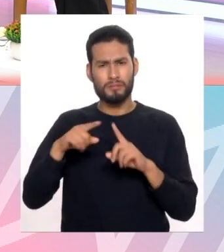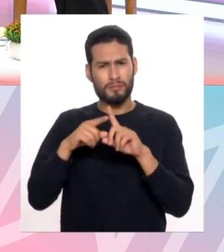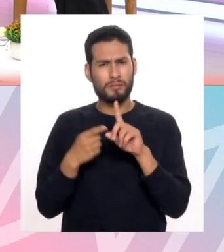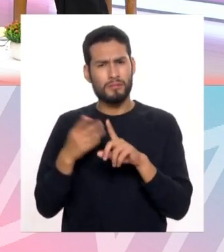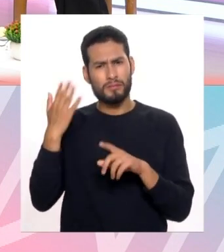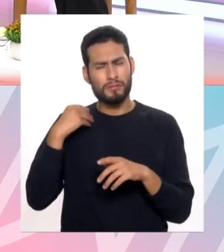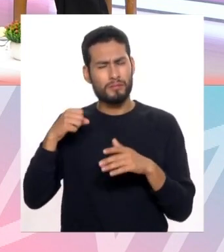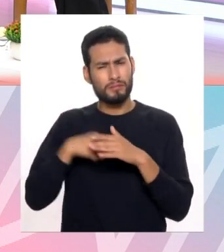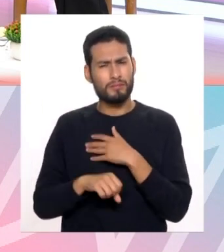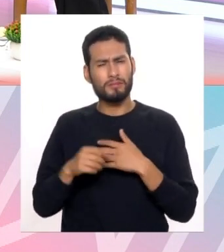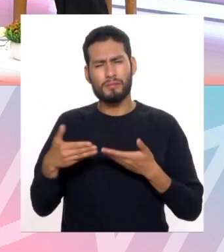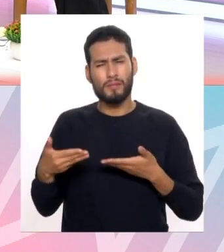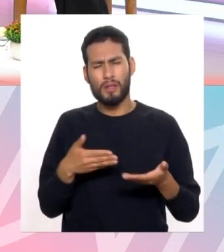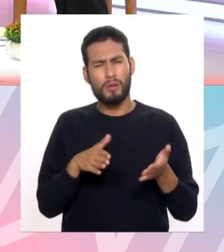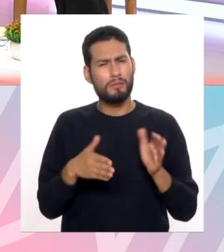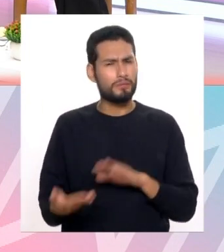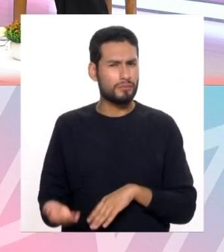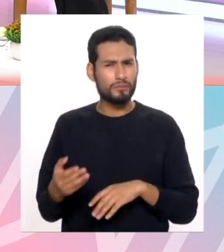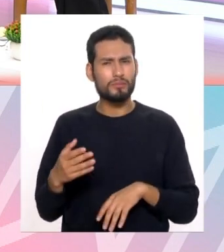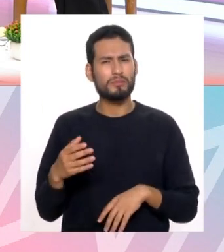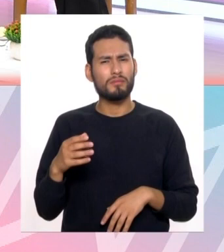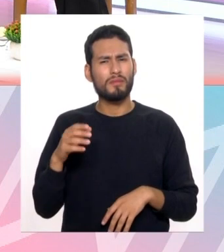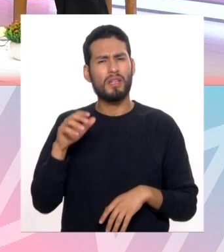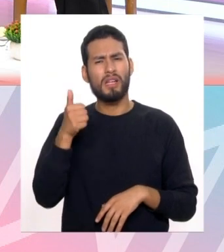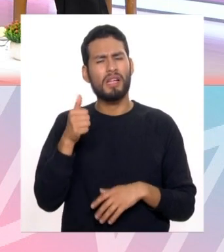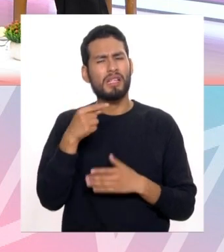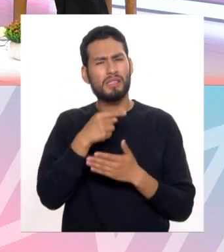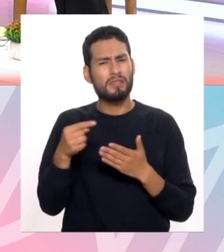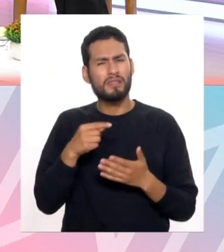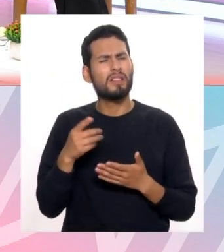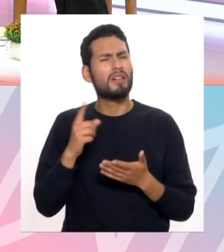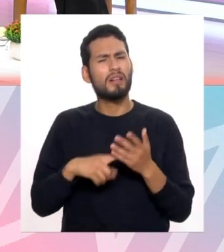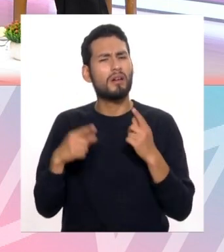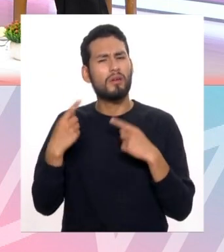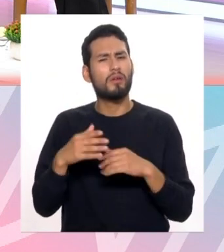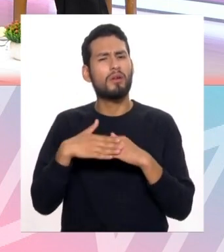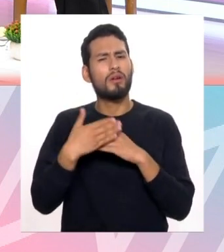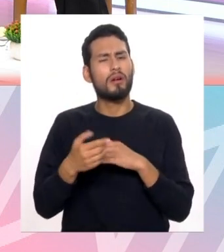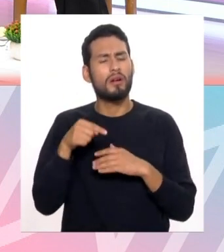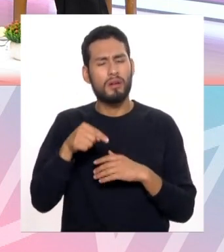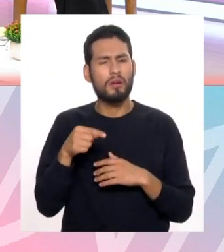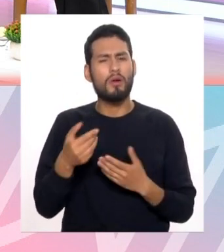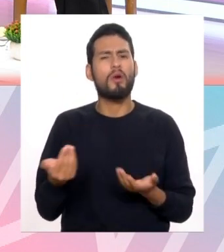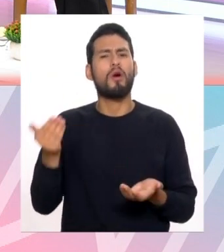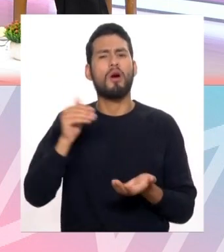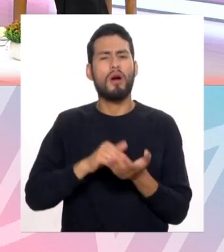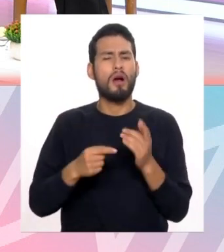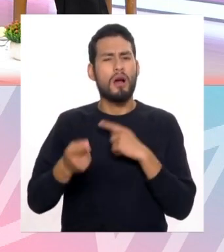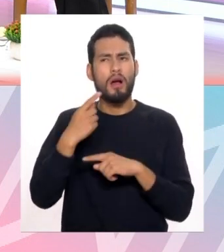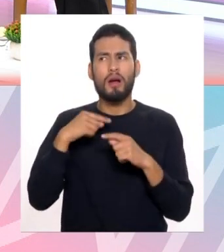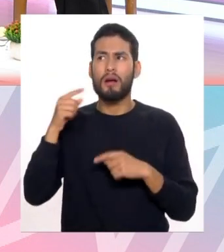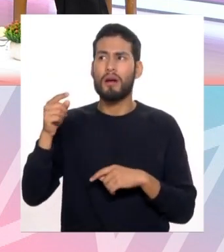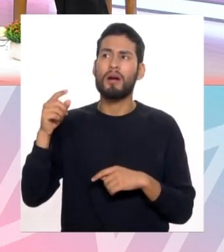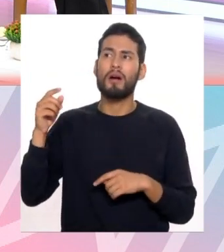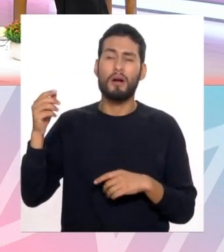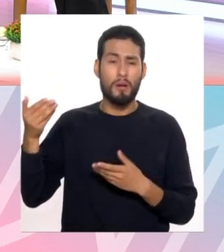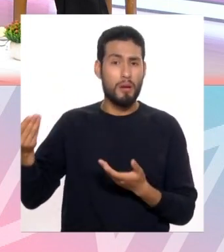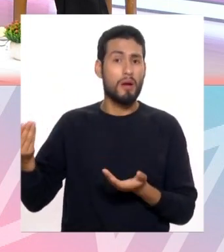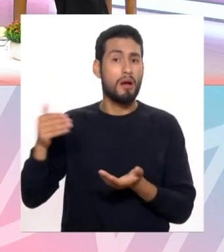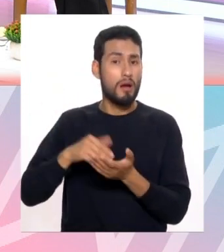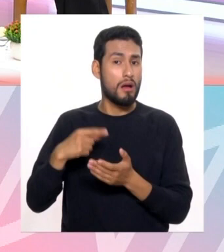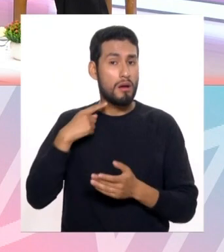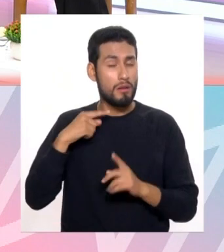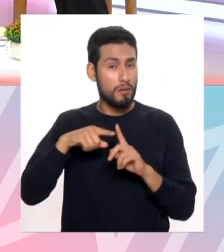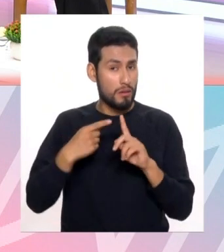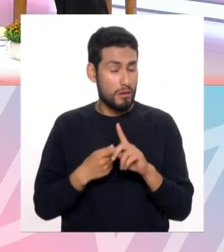de las 10 semanas. ¿Qué consecuencias tendría posteriormente a mandar nuevamente la cigüeña? ¿Podríamos entrar